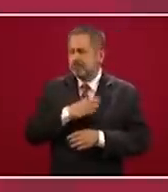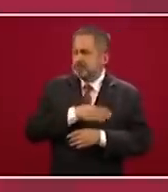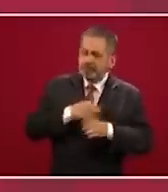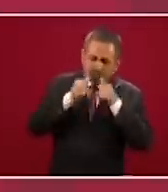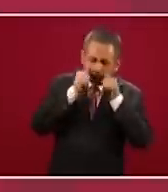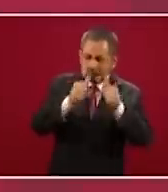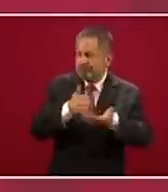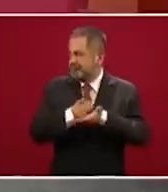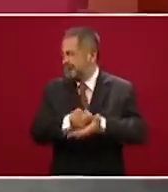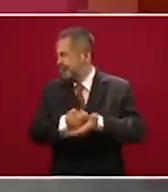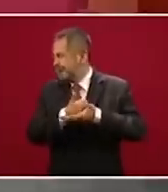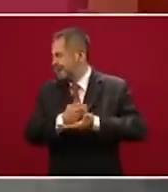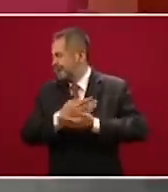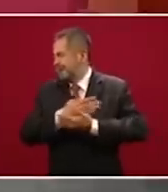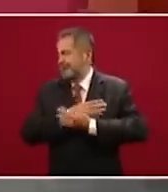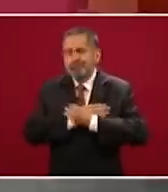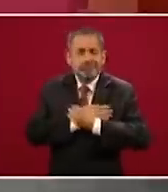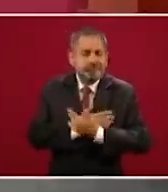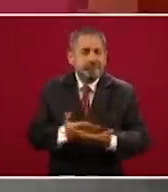mirar a quién.